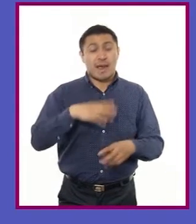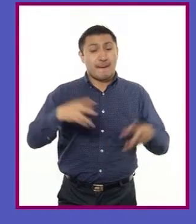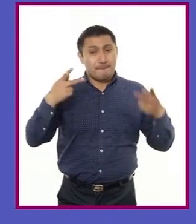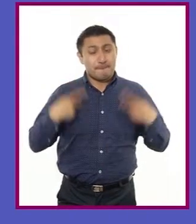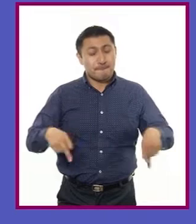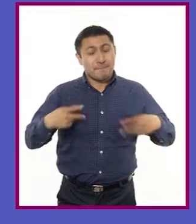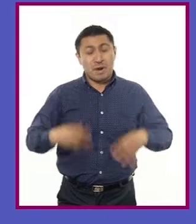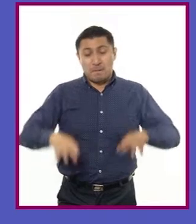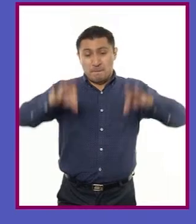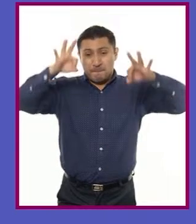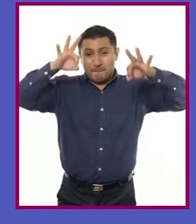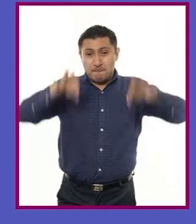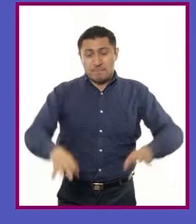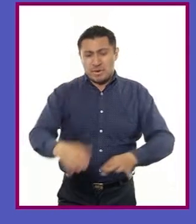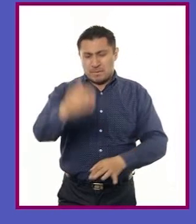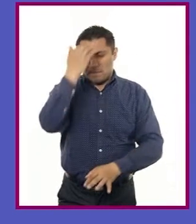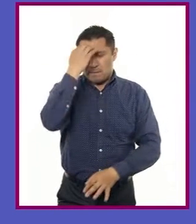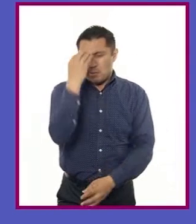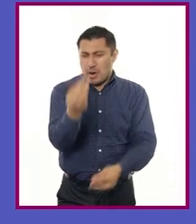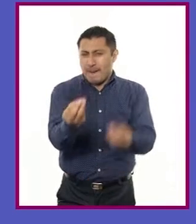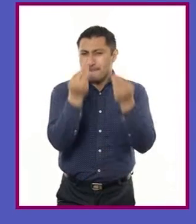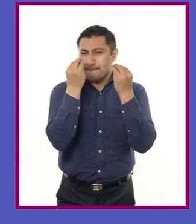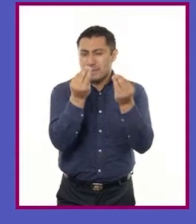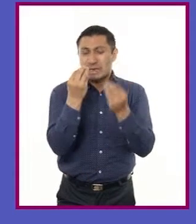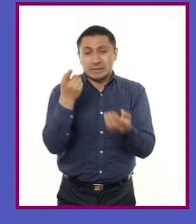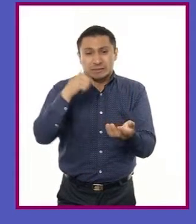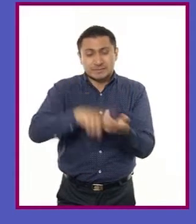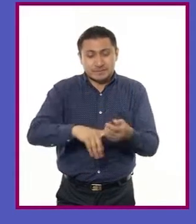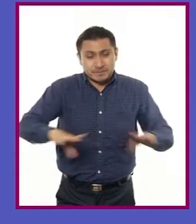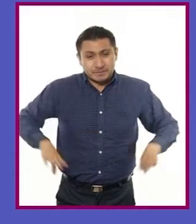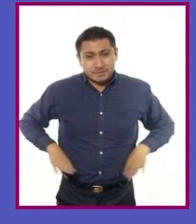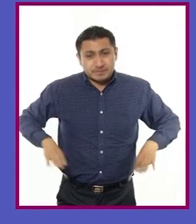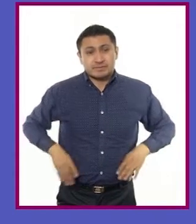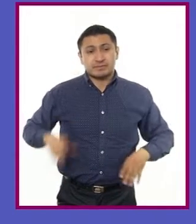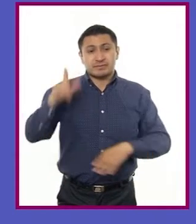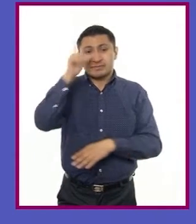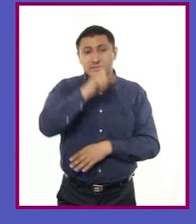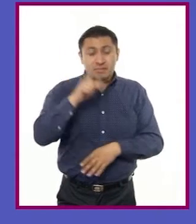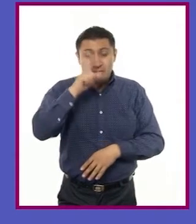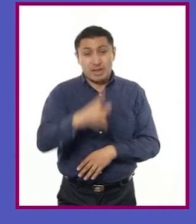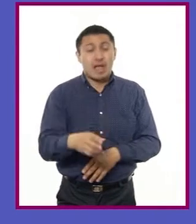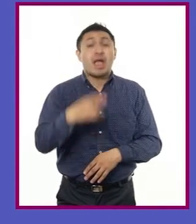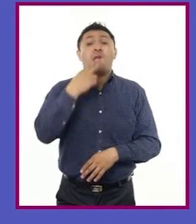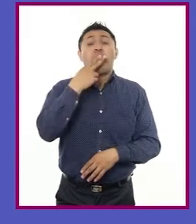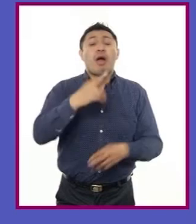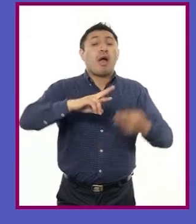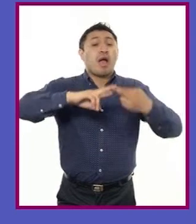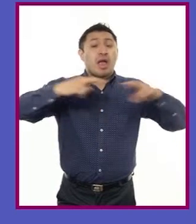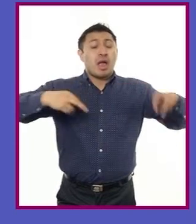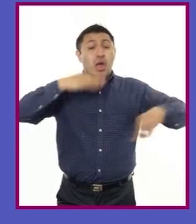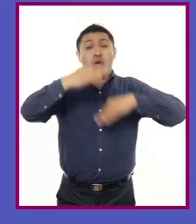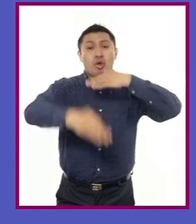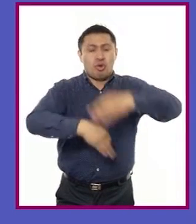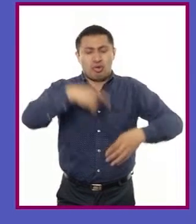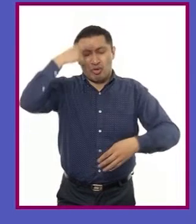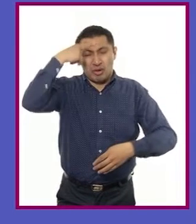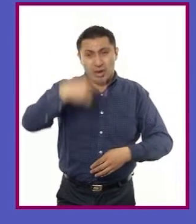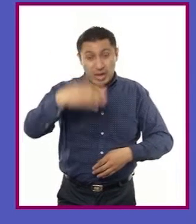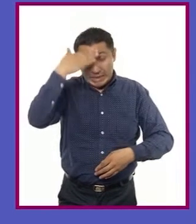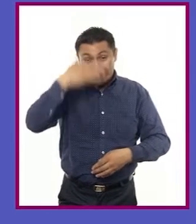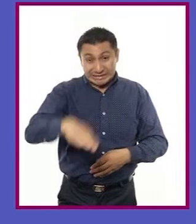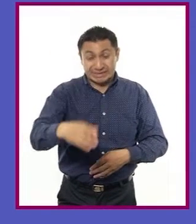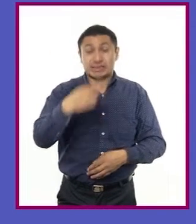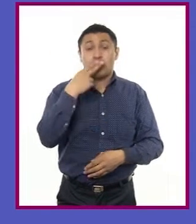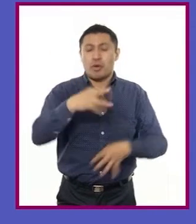poseen alto conocimiento de la lengua y emplean todos sus recursos. Saben usar las palabras con